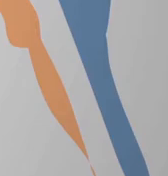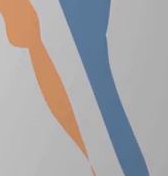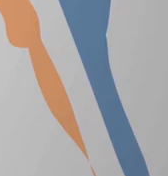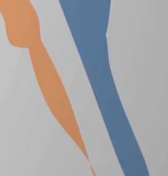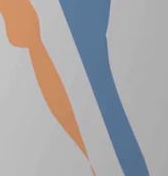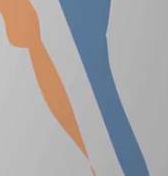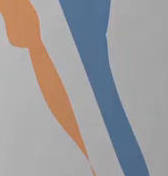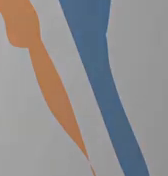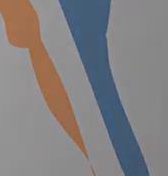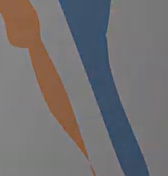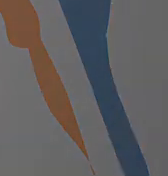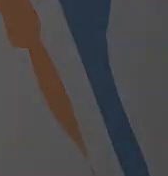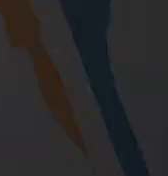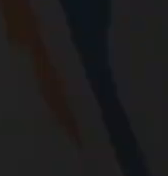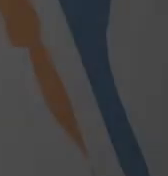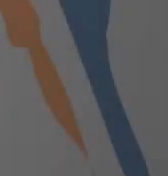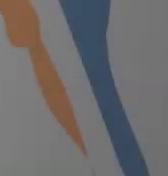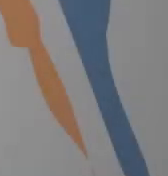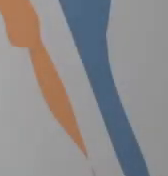y